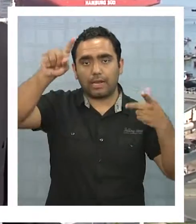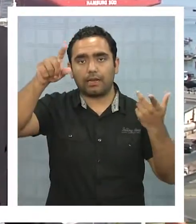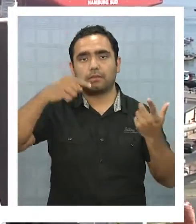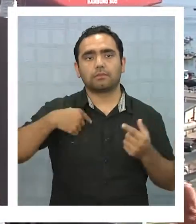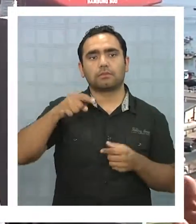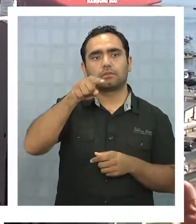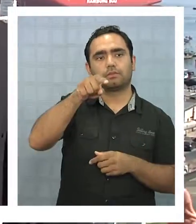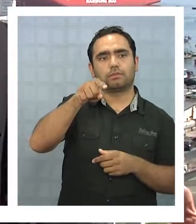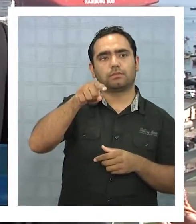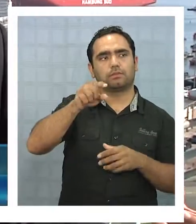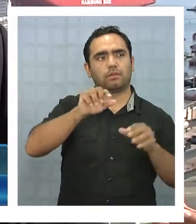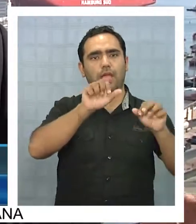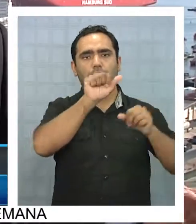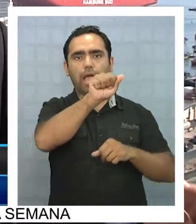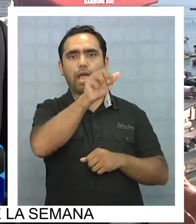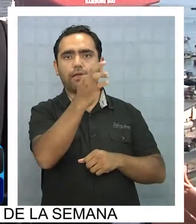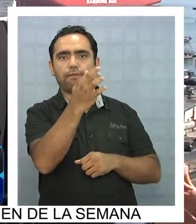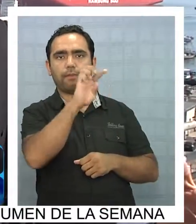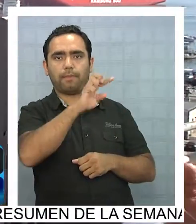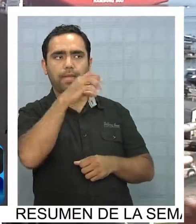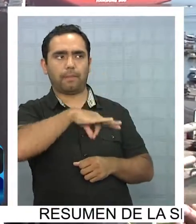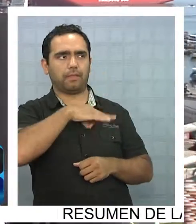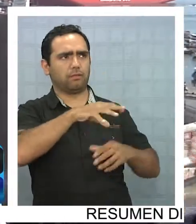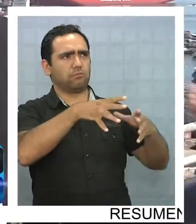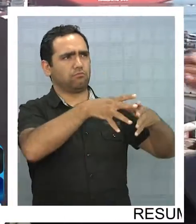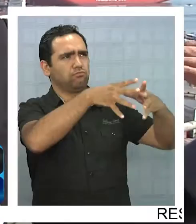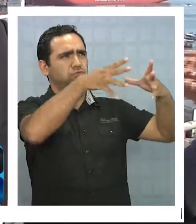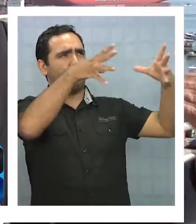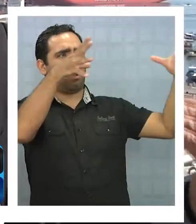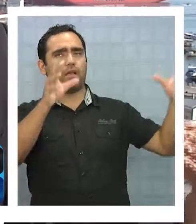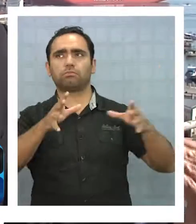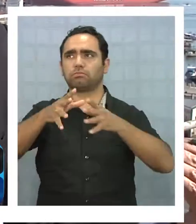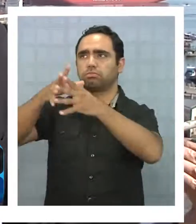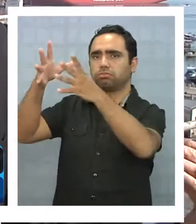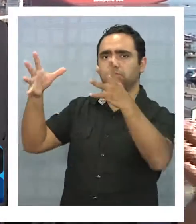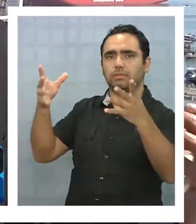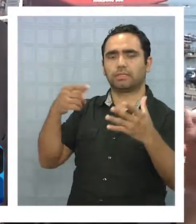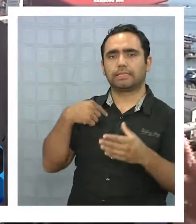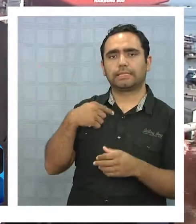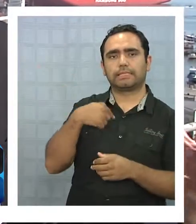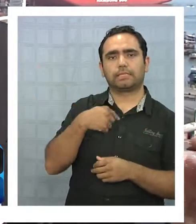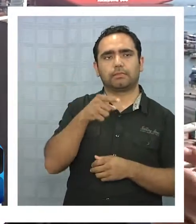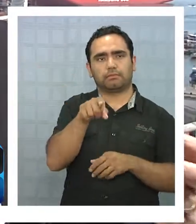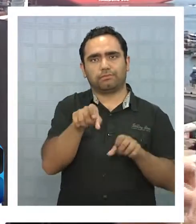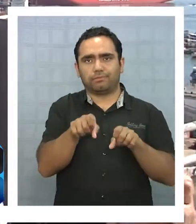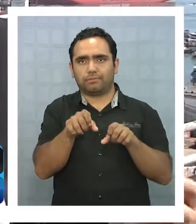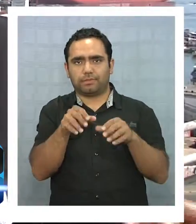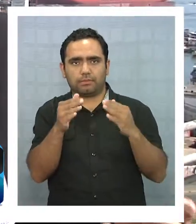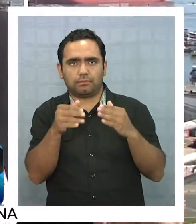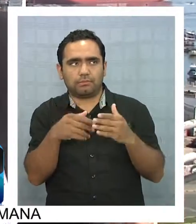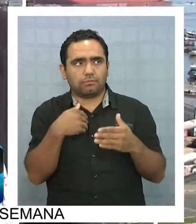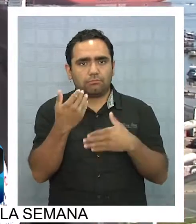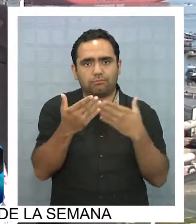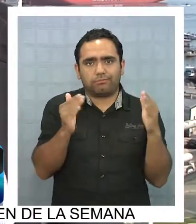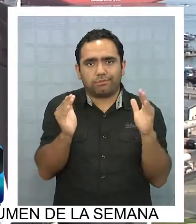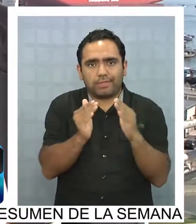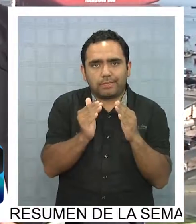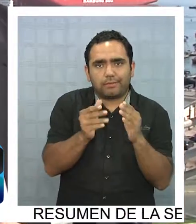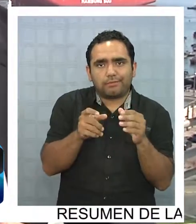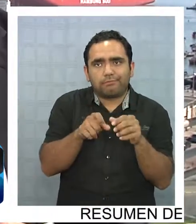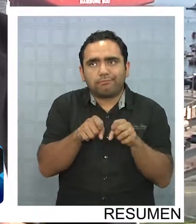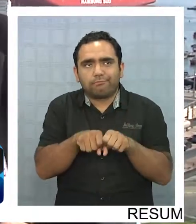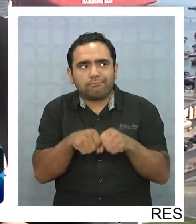crearon monstruos de AFP por el número de afiliados y a través de la rebaja de comisiones fueron quebrando a los demás. Recordemos que en